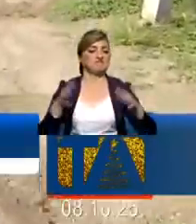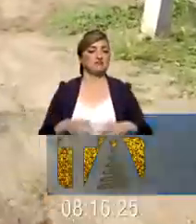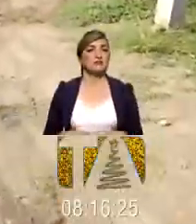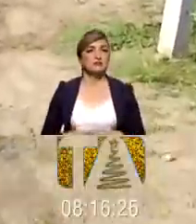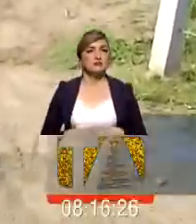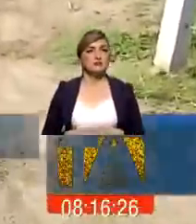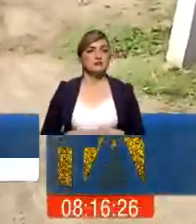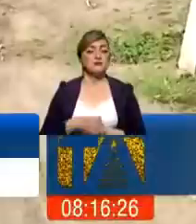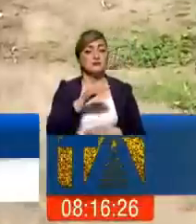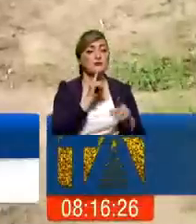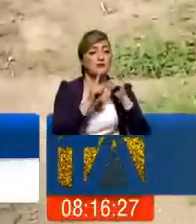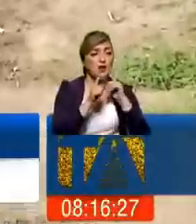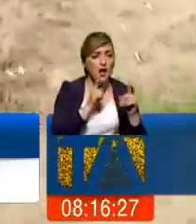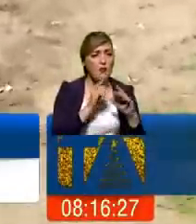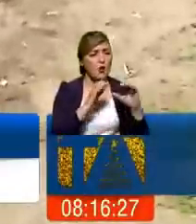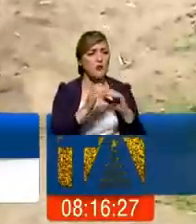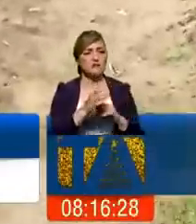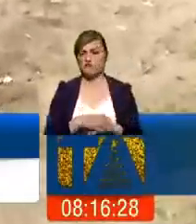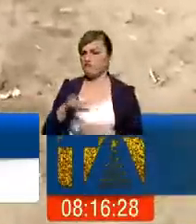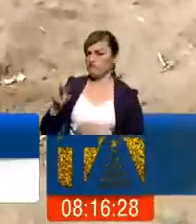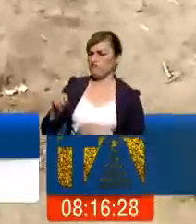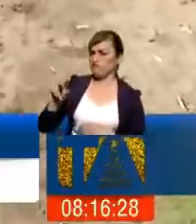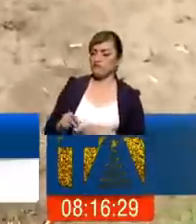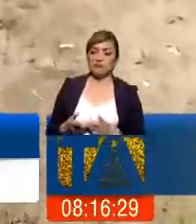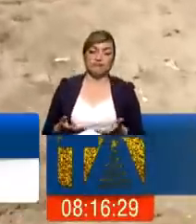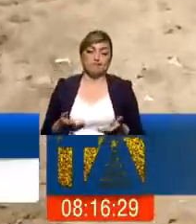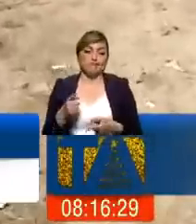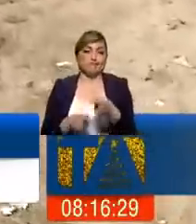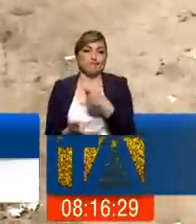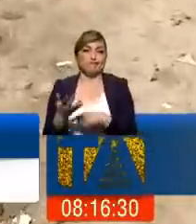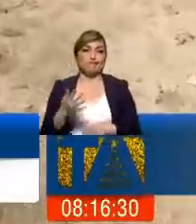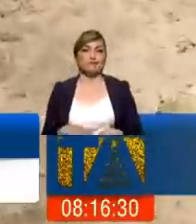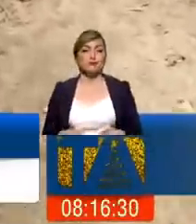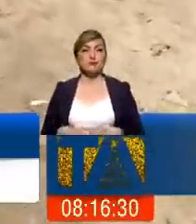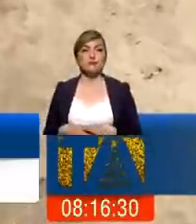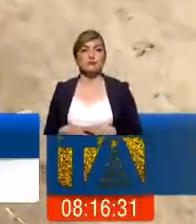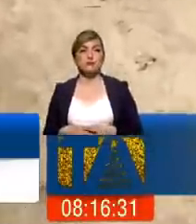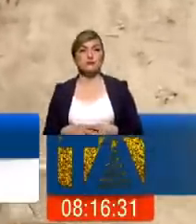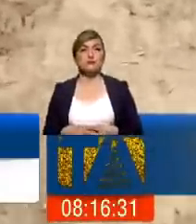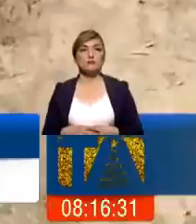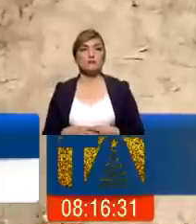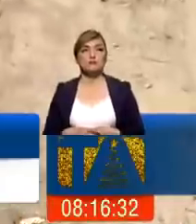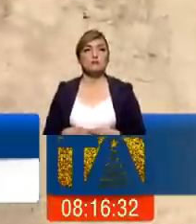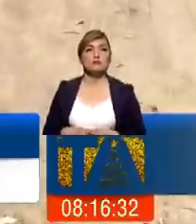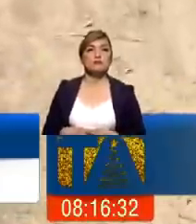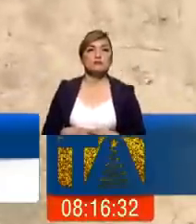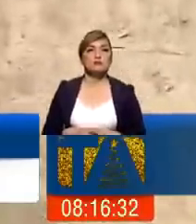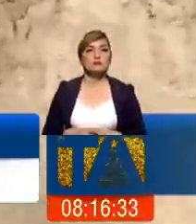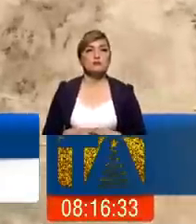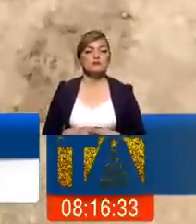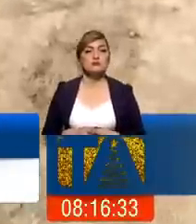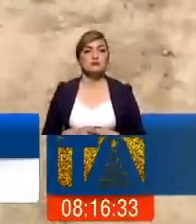el señor se niega a dialogar con los vecinos, así que no hemos tenido ningún tipo de comunicación con este